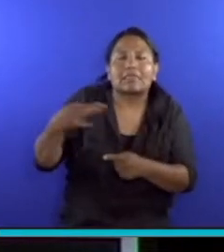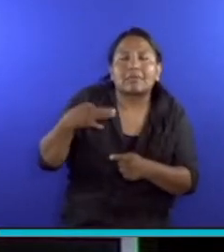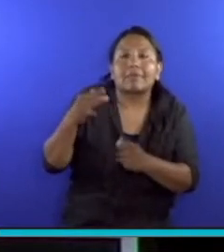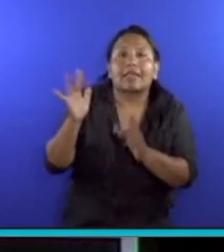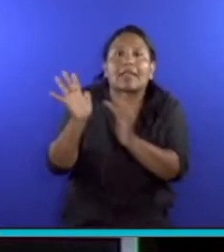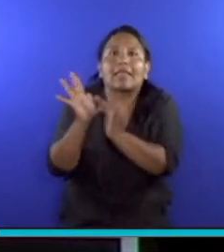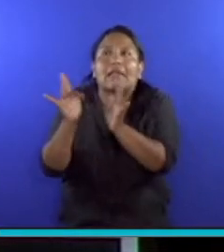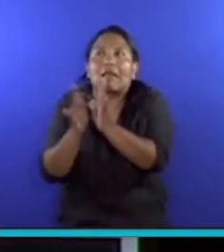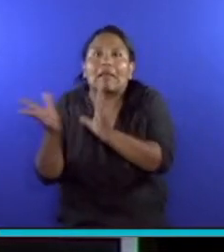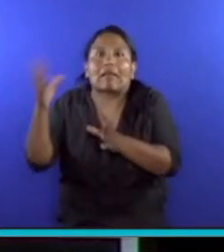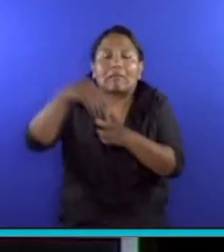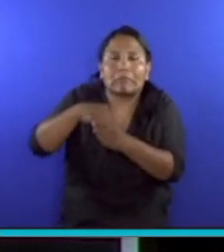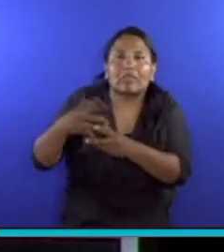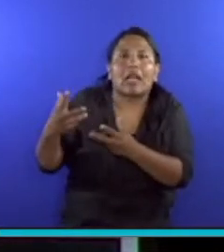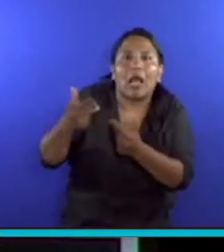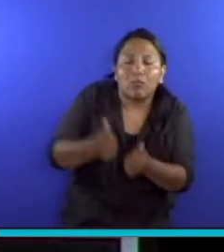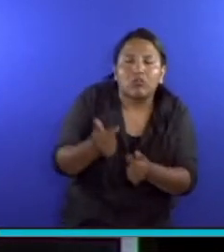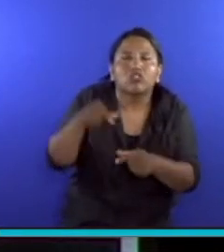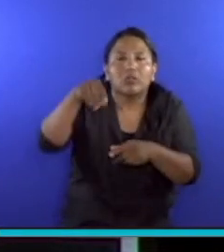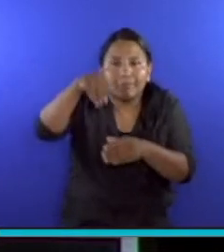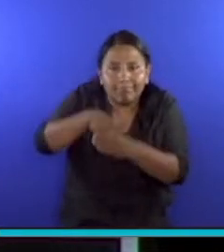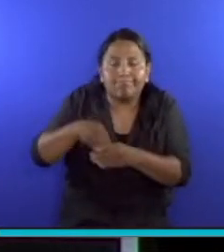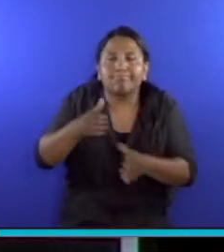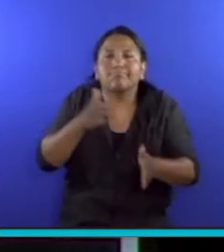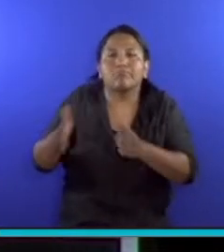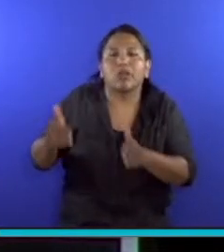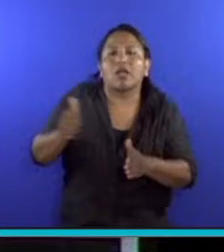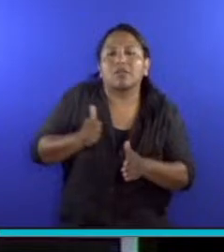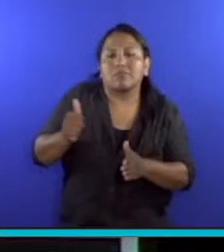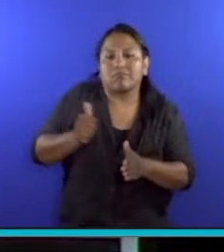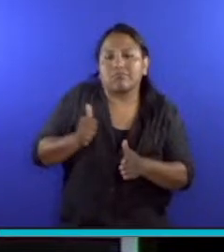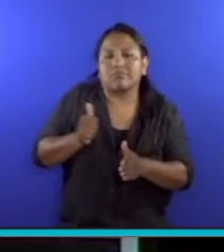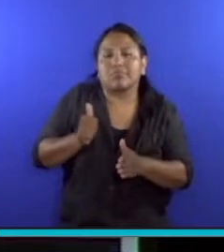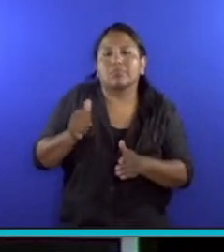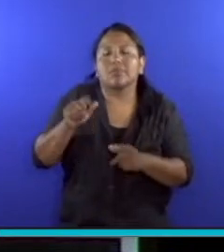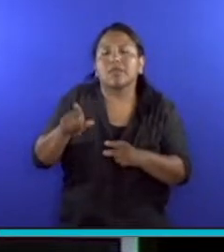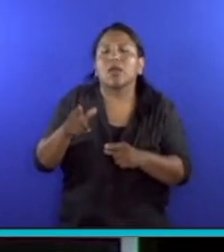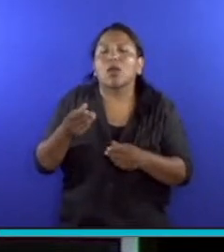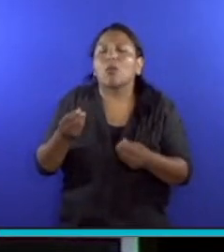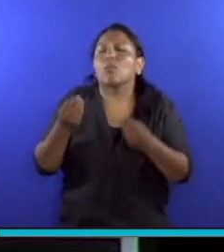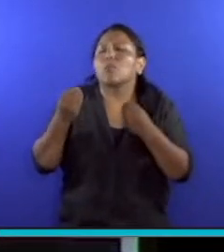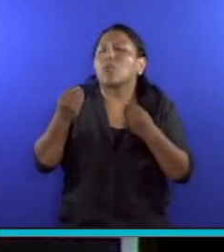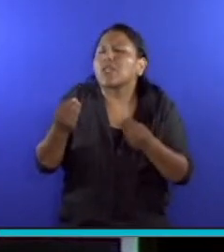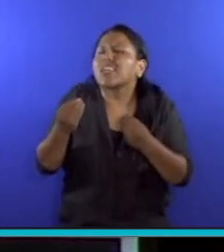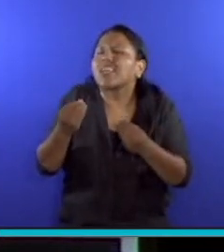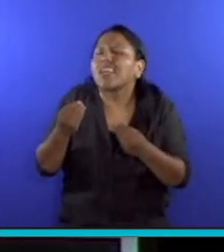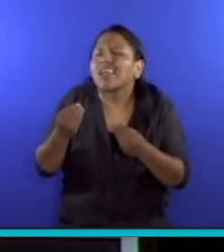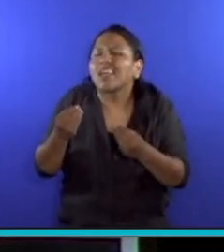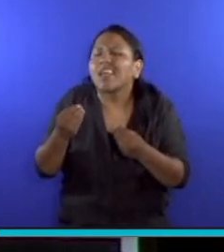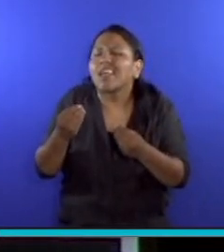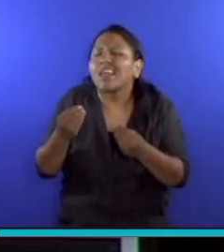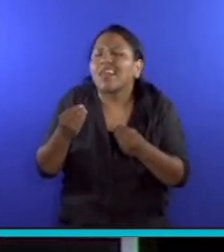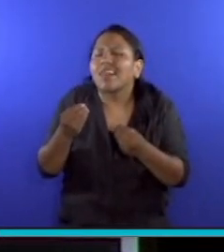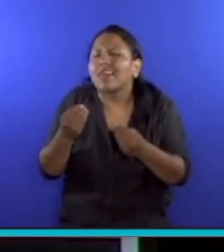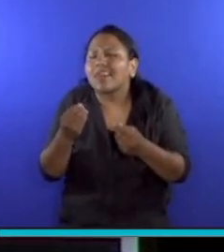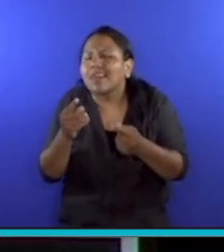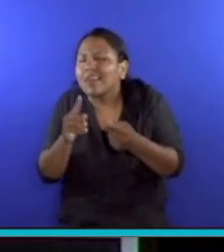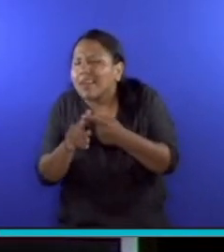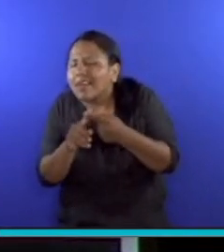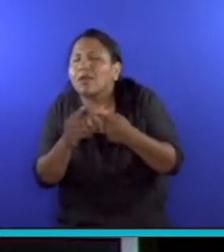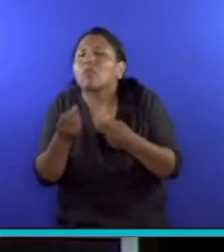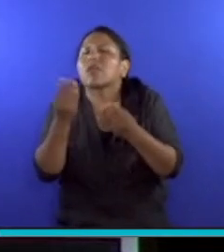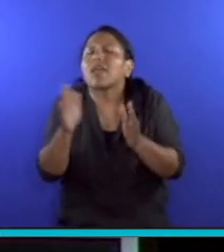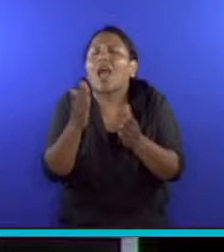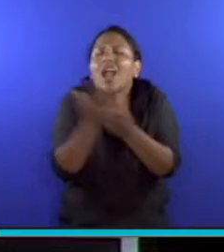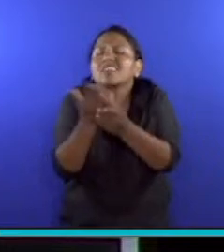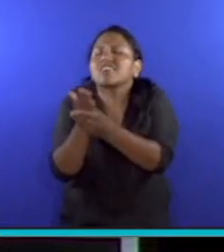en la dictadura para que pueda llevarse adelante. ¿Por qué no se abren los archivos de la dictadura? ¿Por qué hay sectores